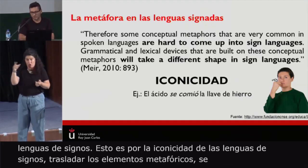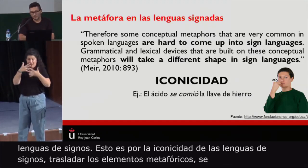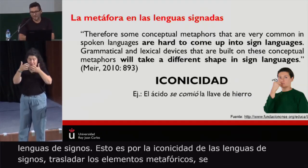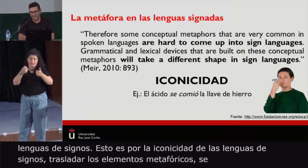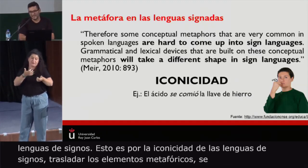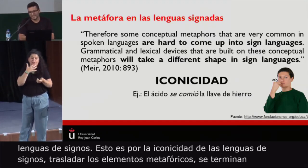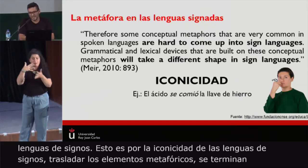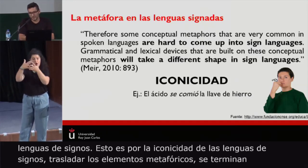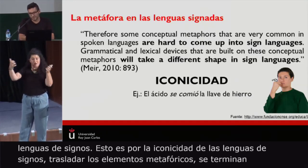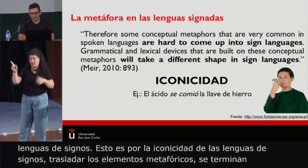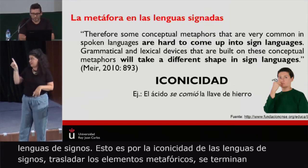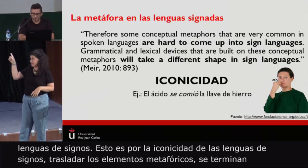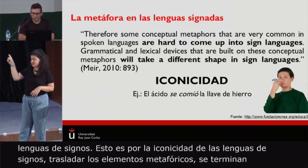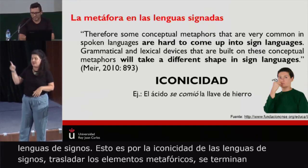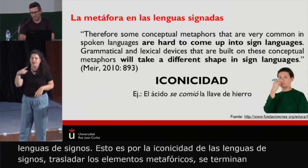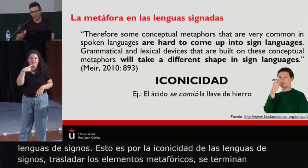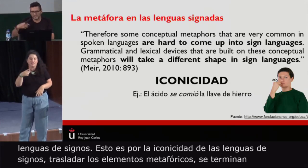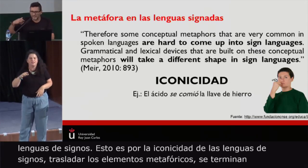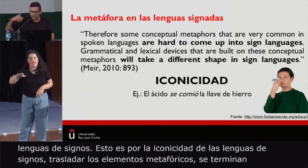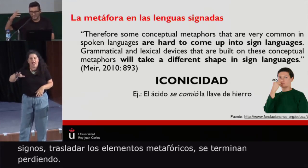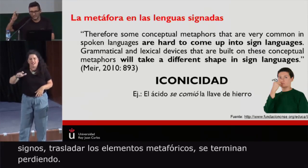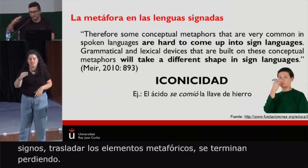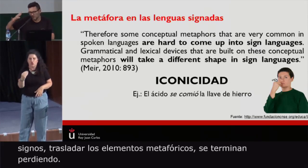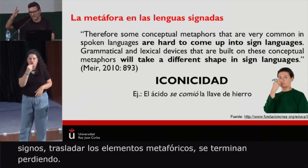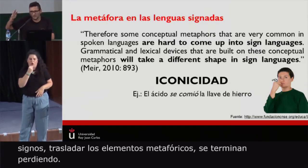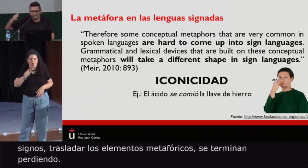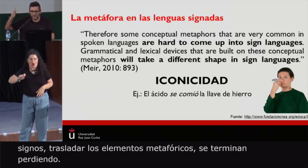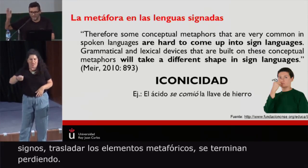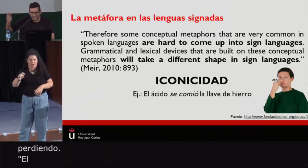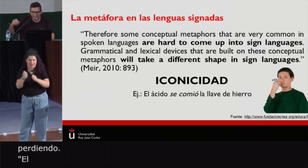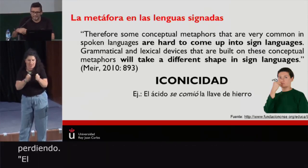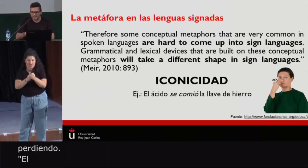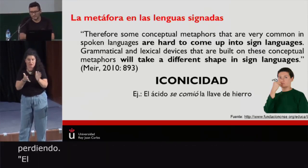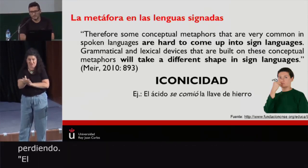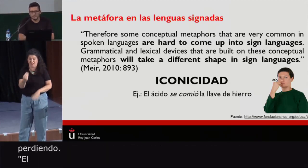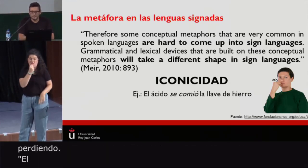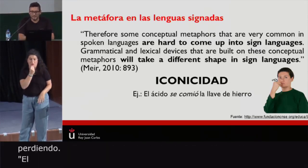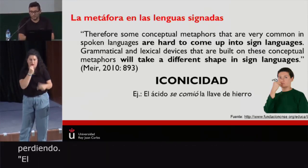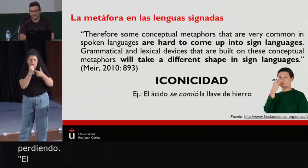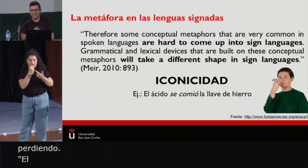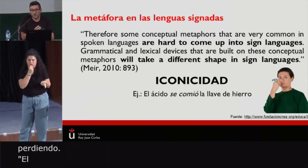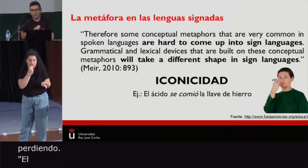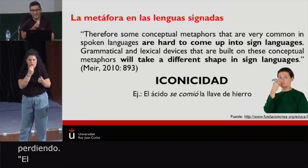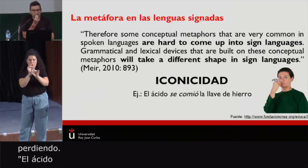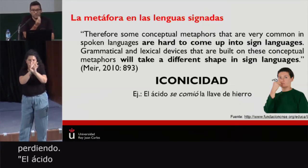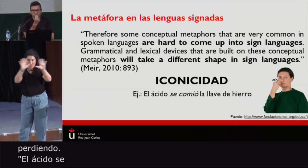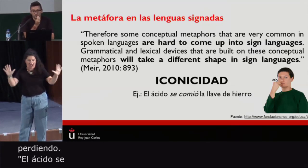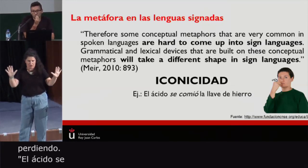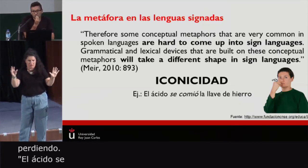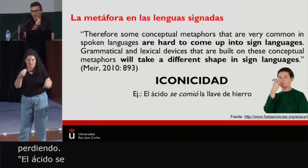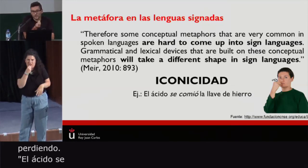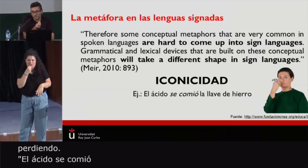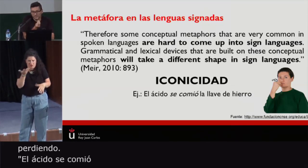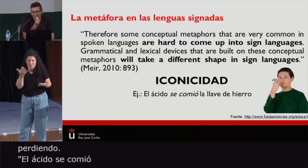ácido se comió la llave de hierro, que lo utiliza en lenguas de signos, en otras lenguas de signos, en la israelí. Vale, pues el signo comer es un